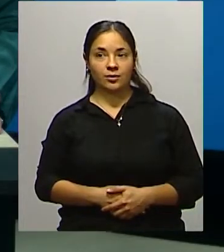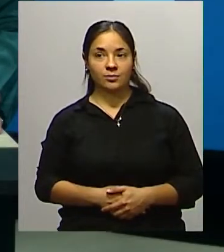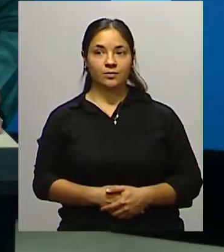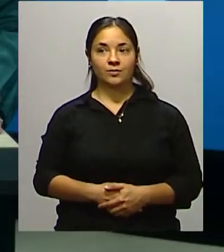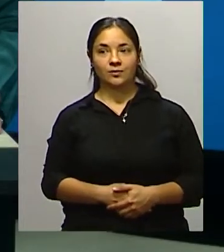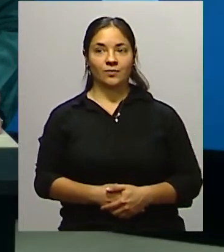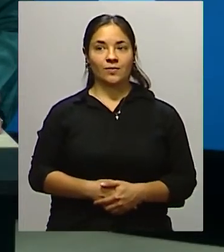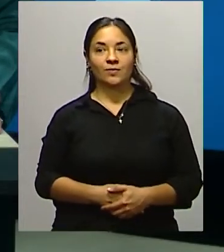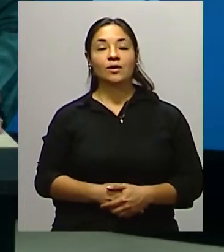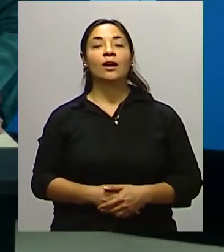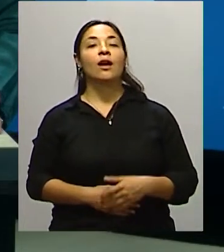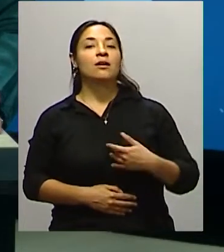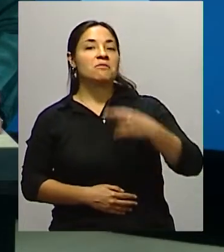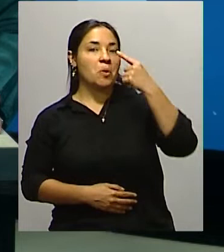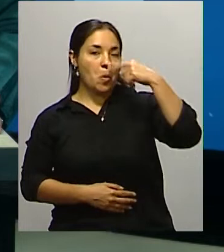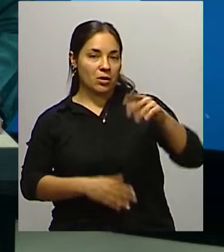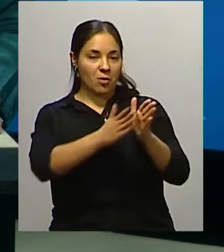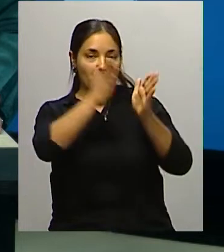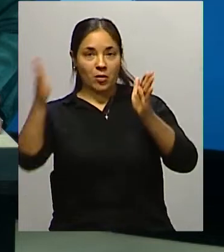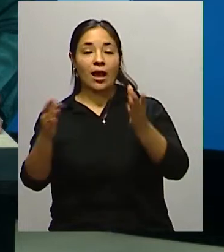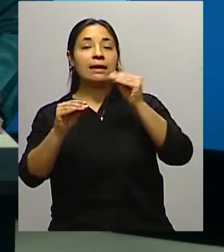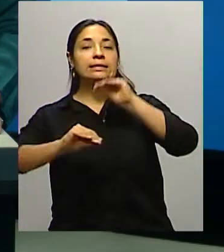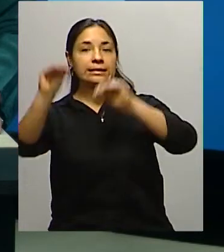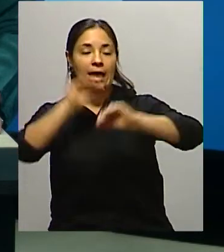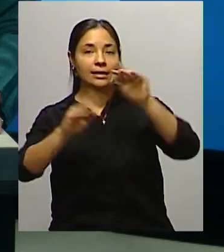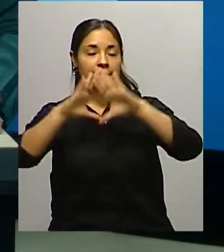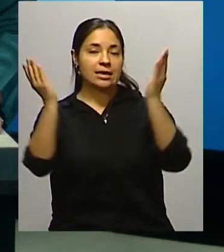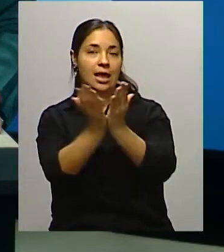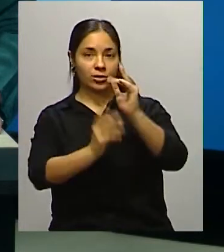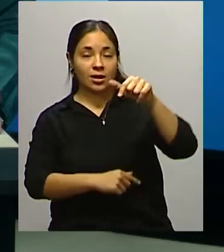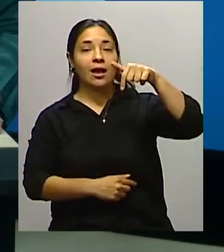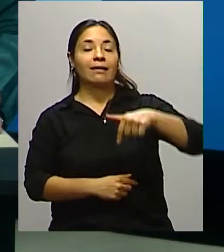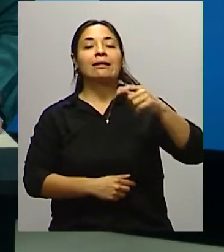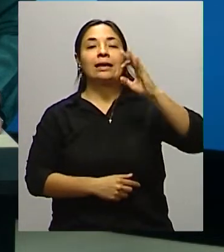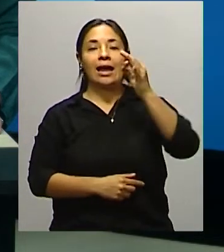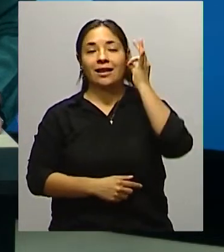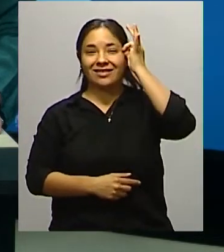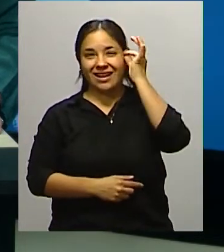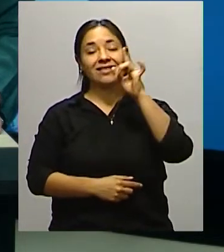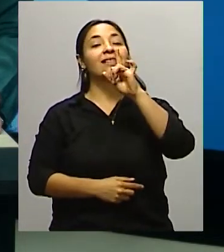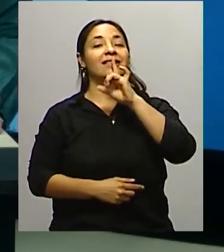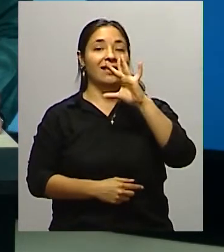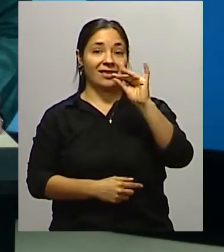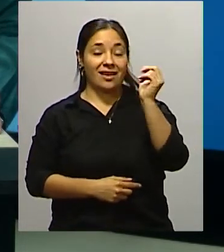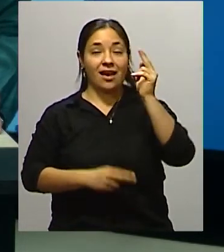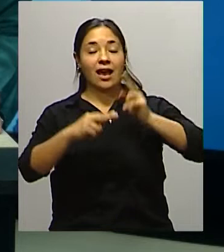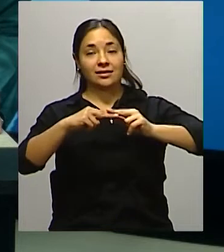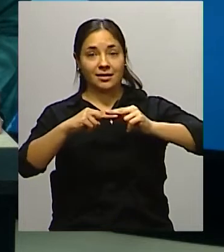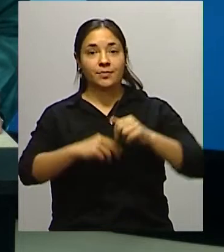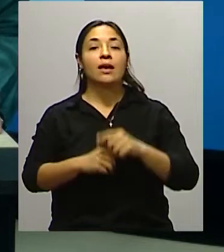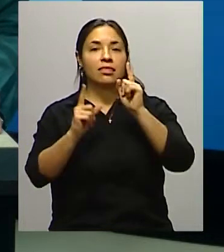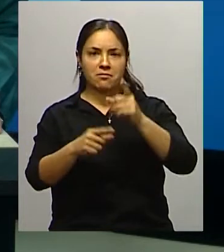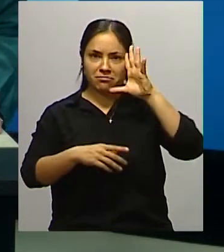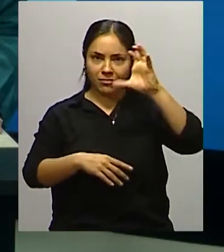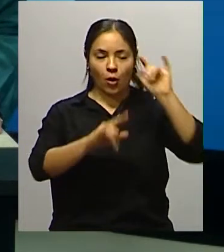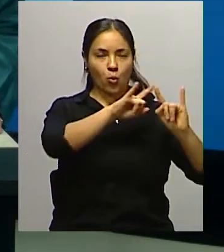En el último bloque de Chat Internacional, estamos en el 22 de Supercanal HD, en el 30 de la televisión digital abierta y recuerden también en